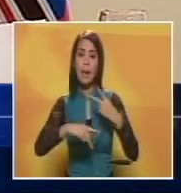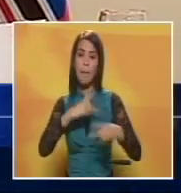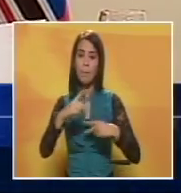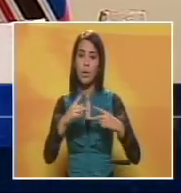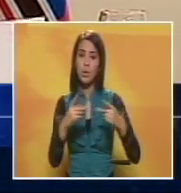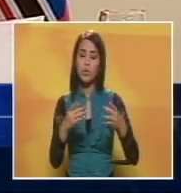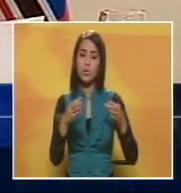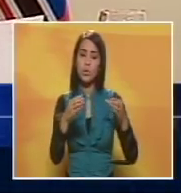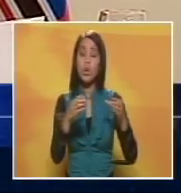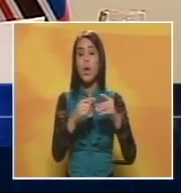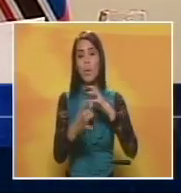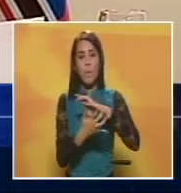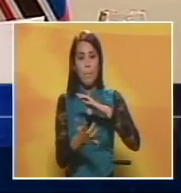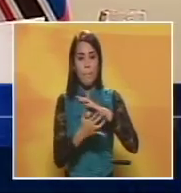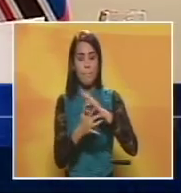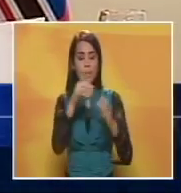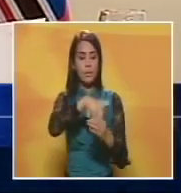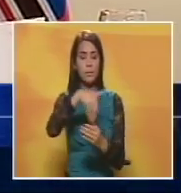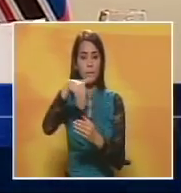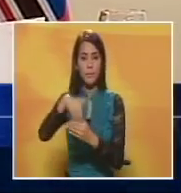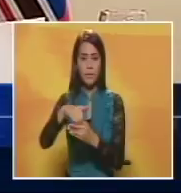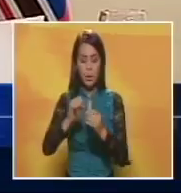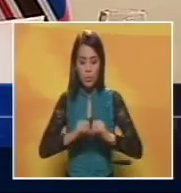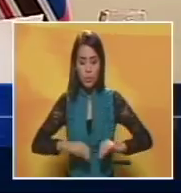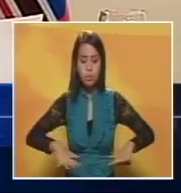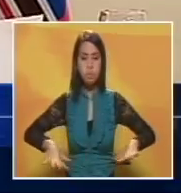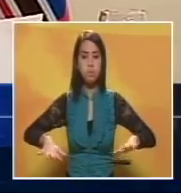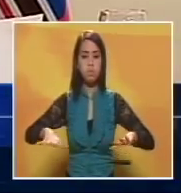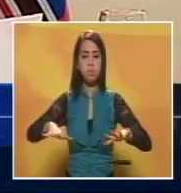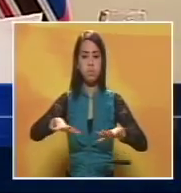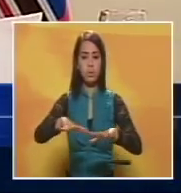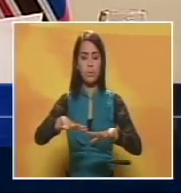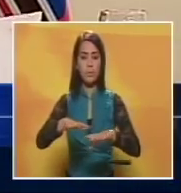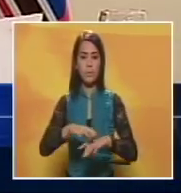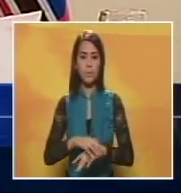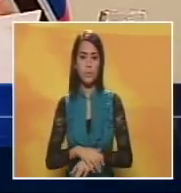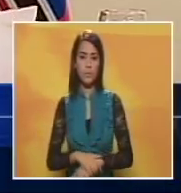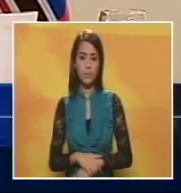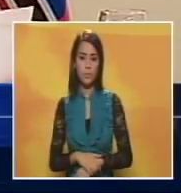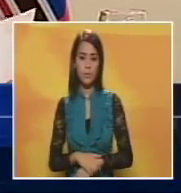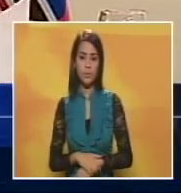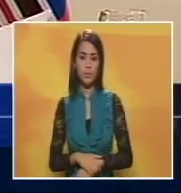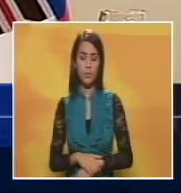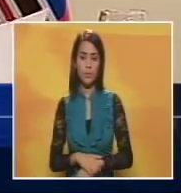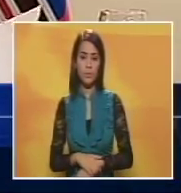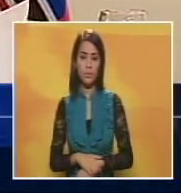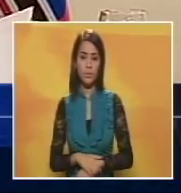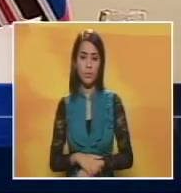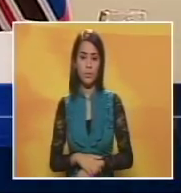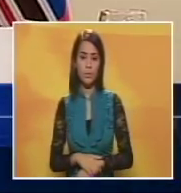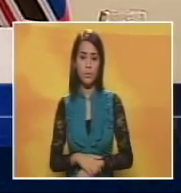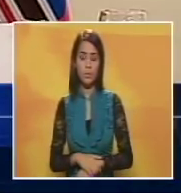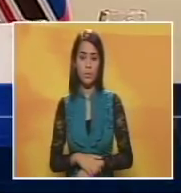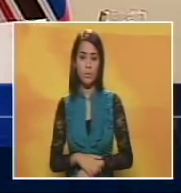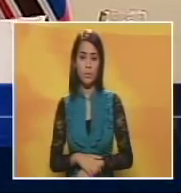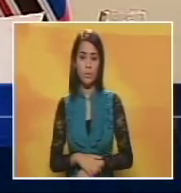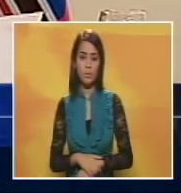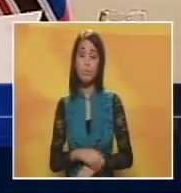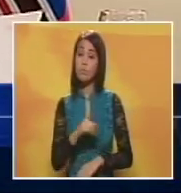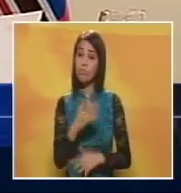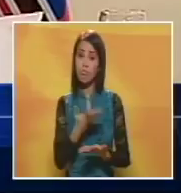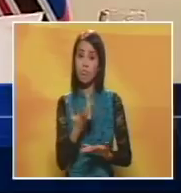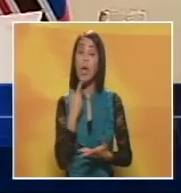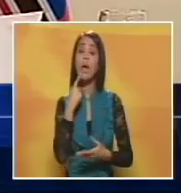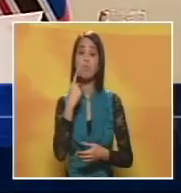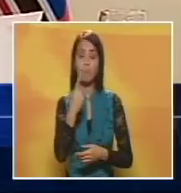de las máquinas de votación y el despliegue de estas máquinas en forma lineal a las regiones. Es así